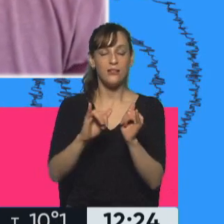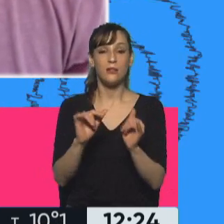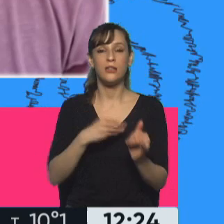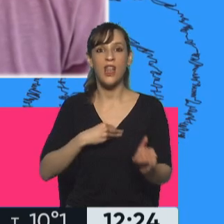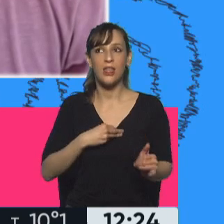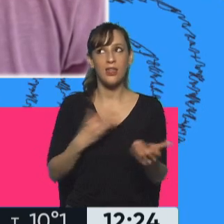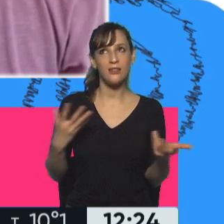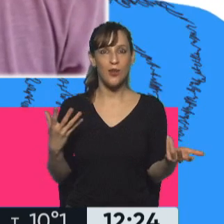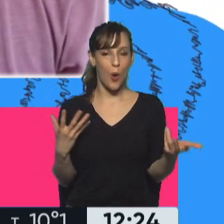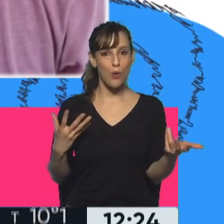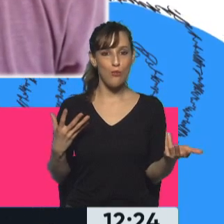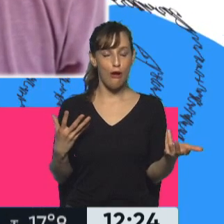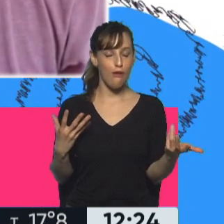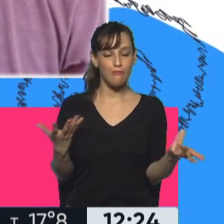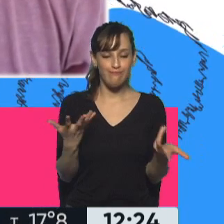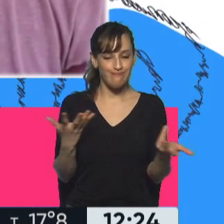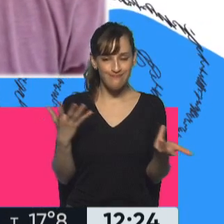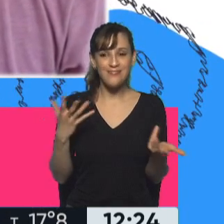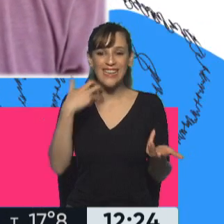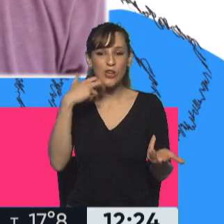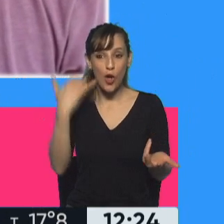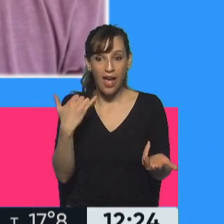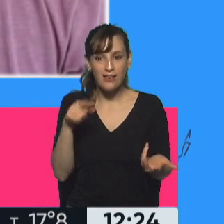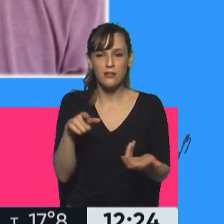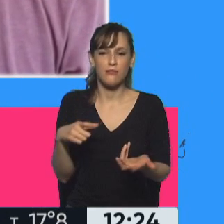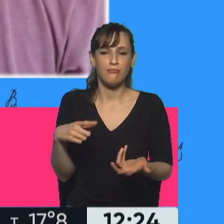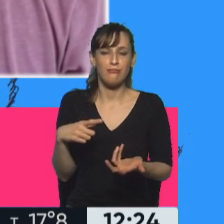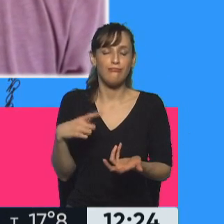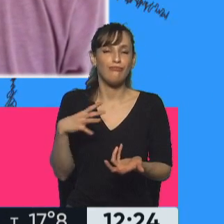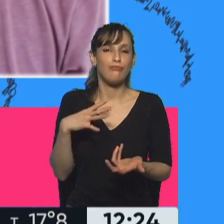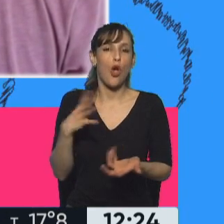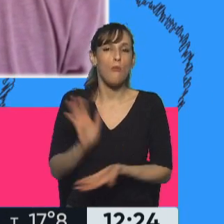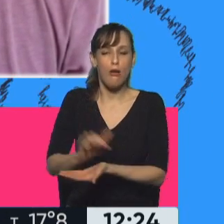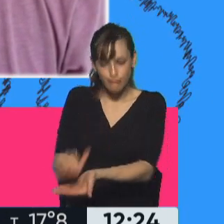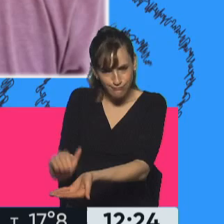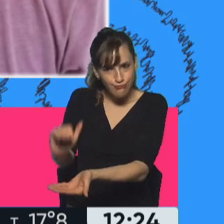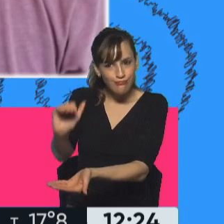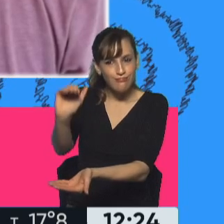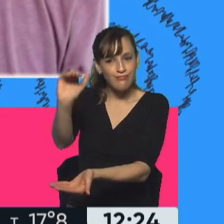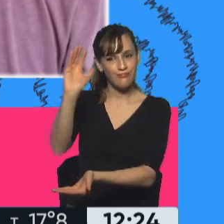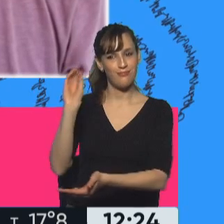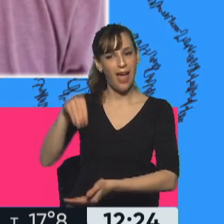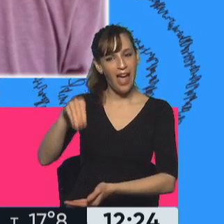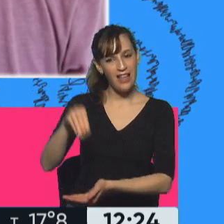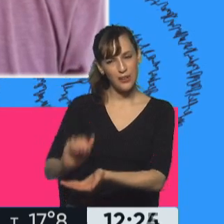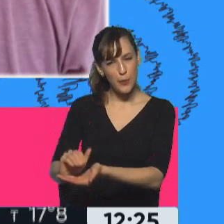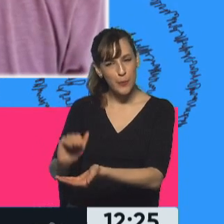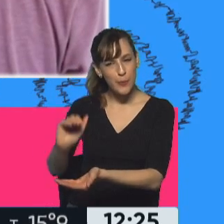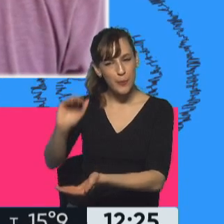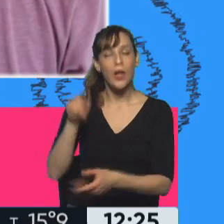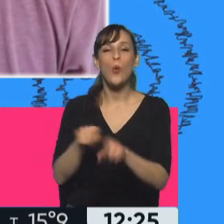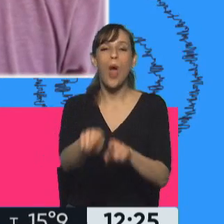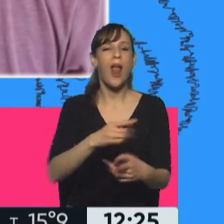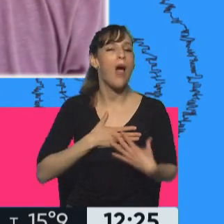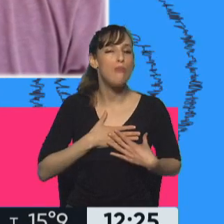empieza, que es verdad, que tu paternidad hace que este amor que estás sintiendo por Mitaí se vaya creciendo cada día,